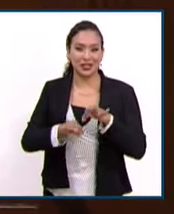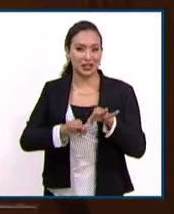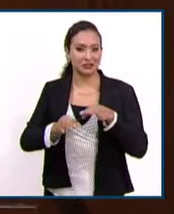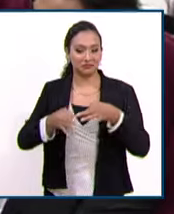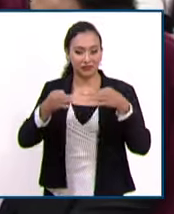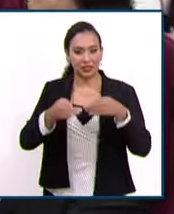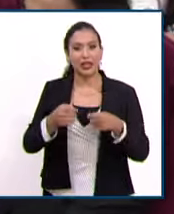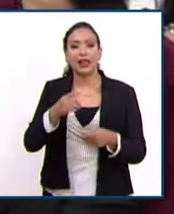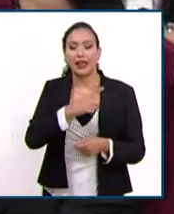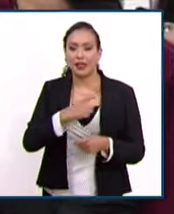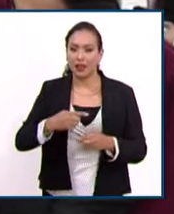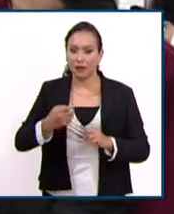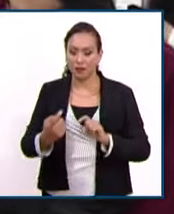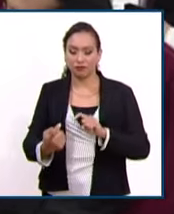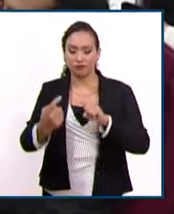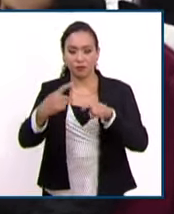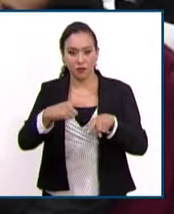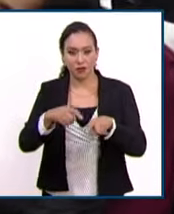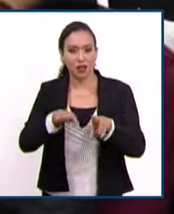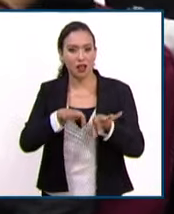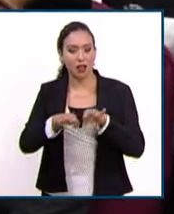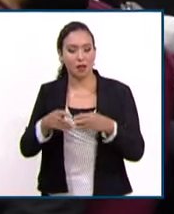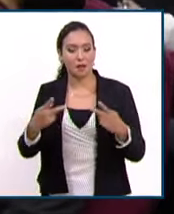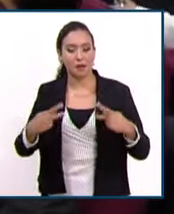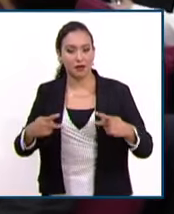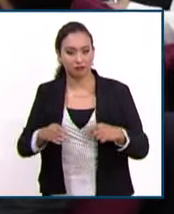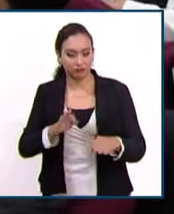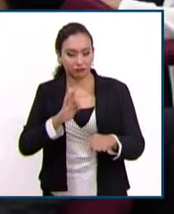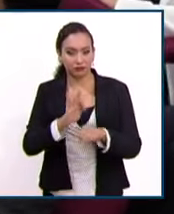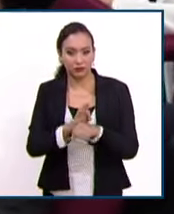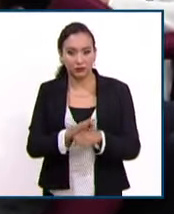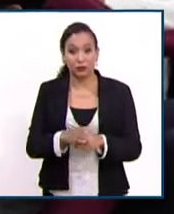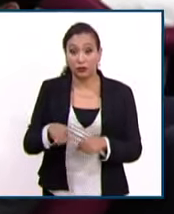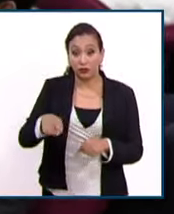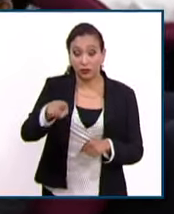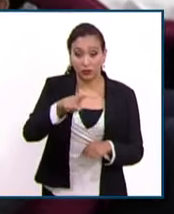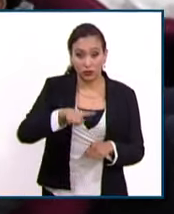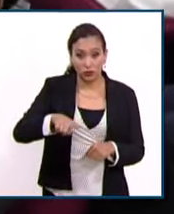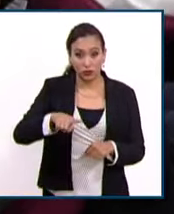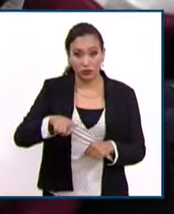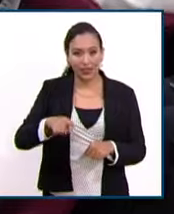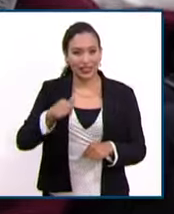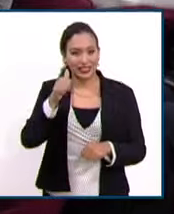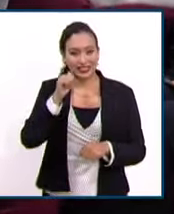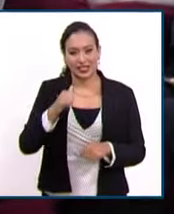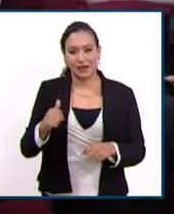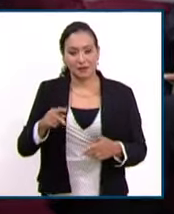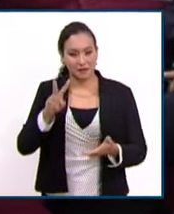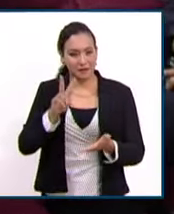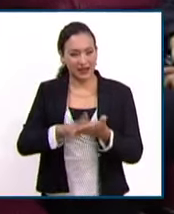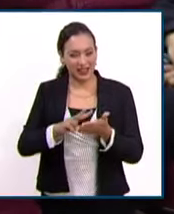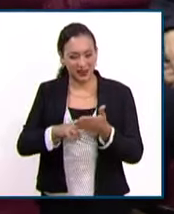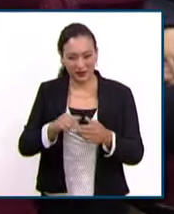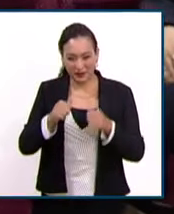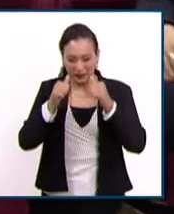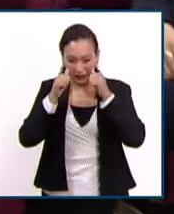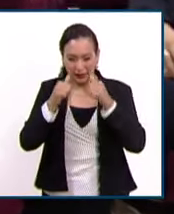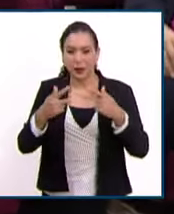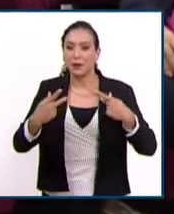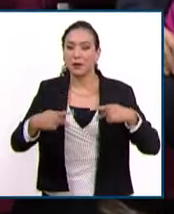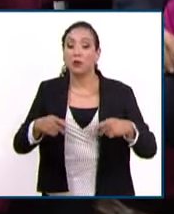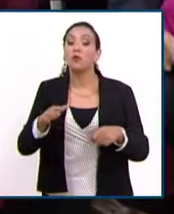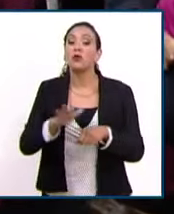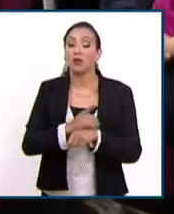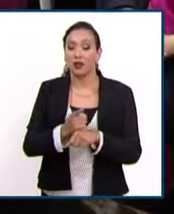justiciables. Hagan gala de su independencia judicial que trasciende a su persona, pues se insiste, es un derecho